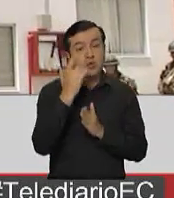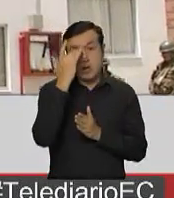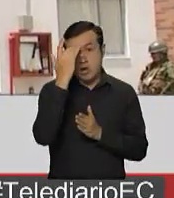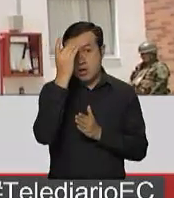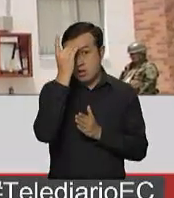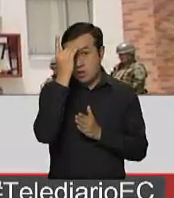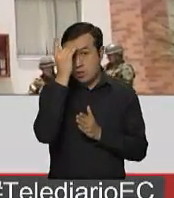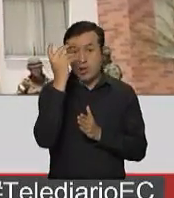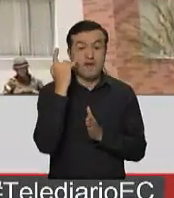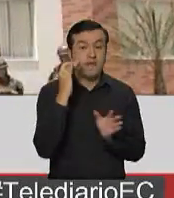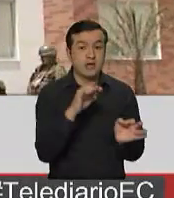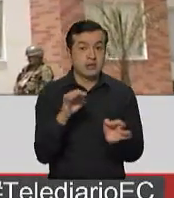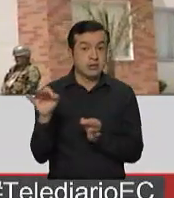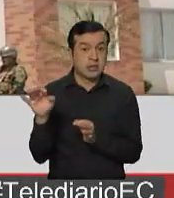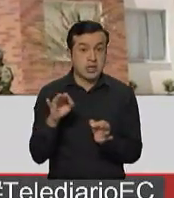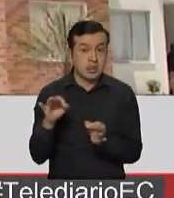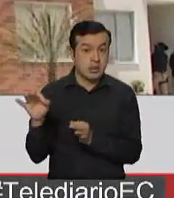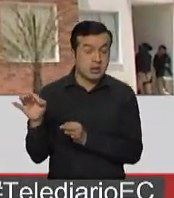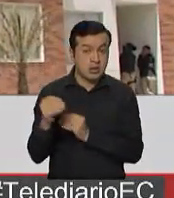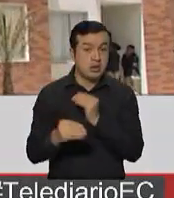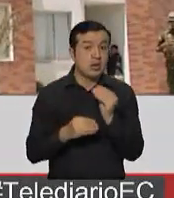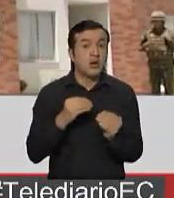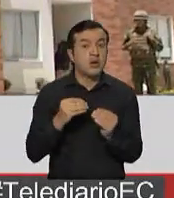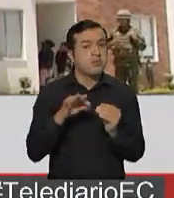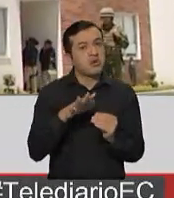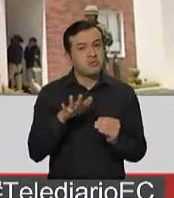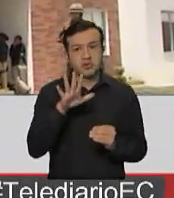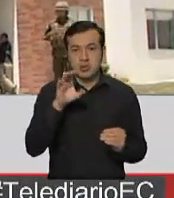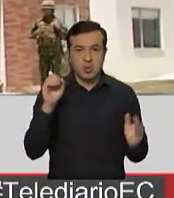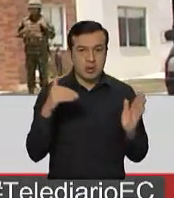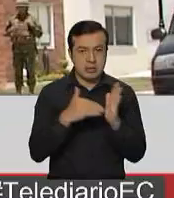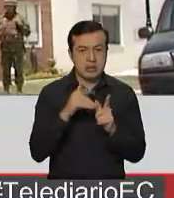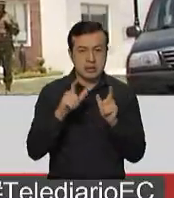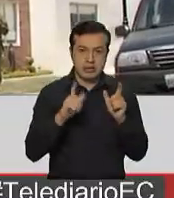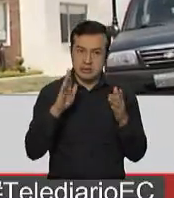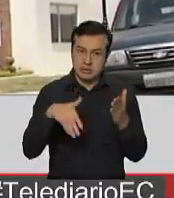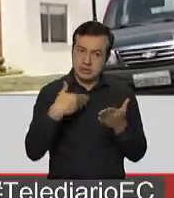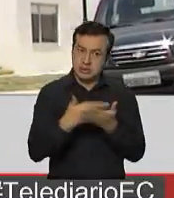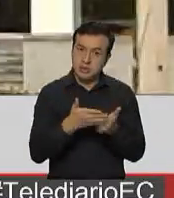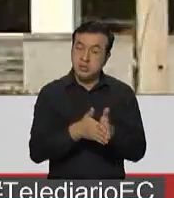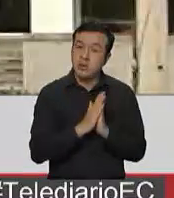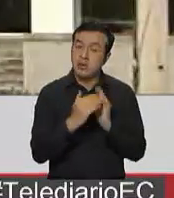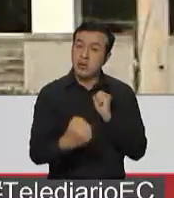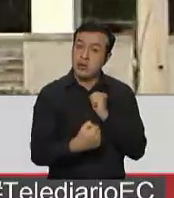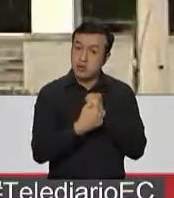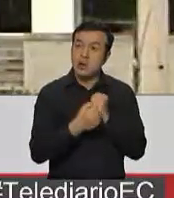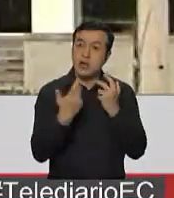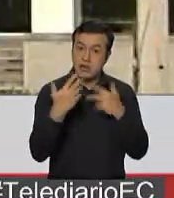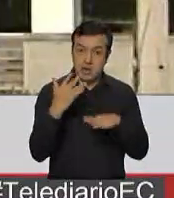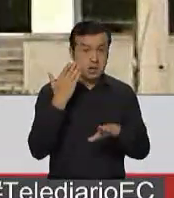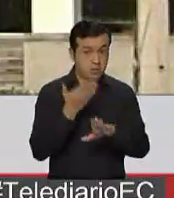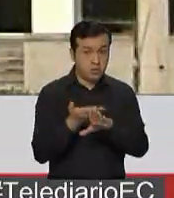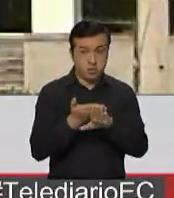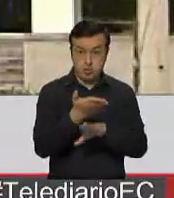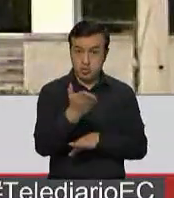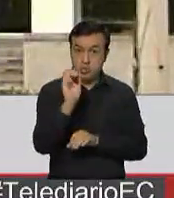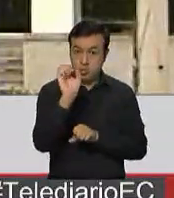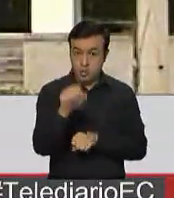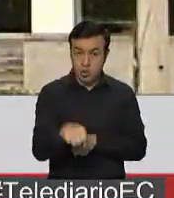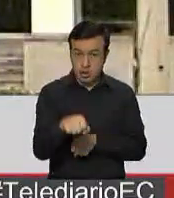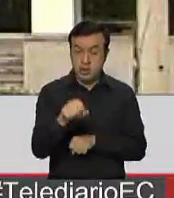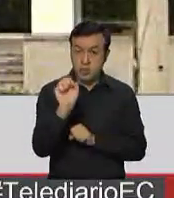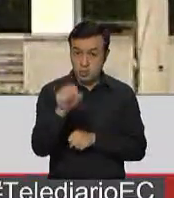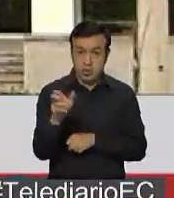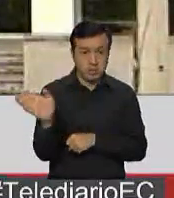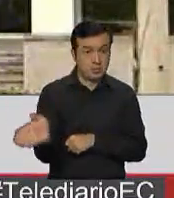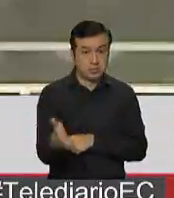de préstamos hipotecarios en mora y al día serán unas 50.000 personas. Estas alternativas ya están disponibles a partir de esta